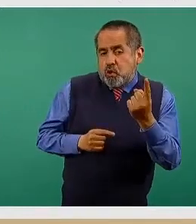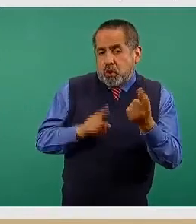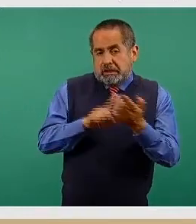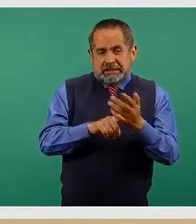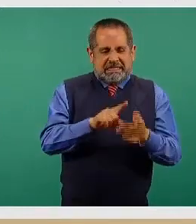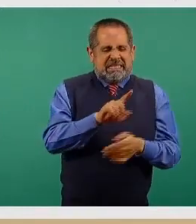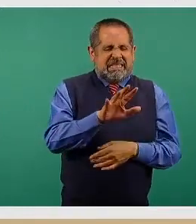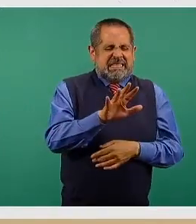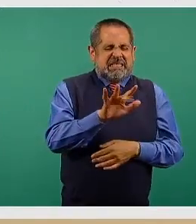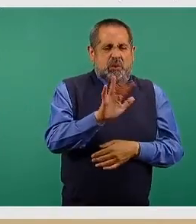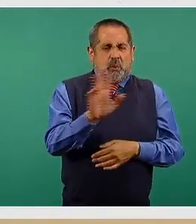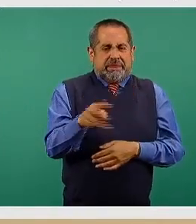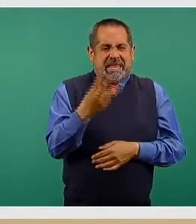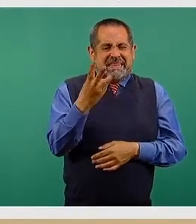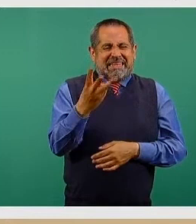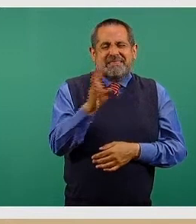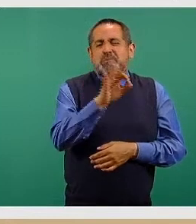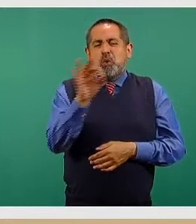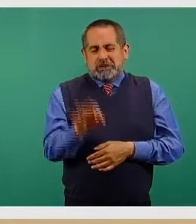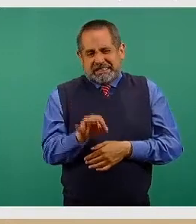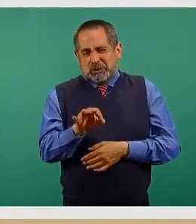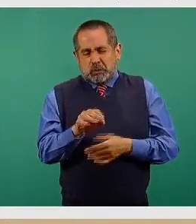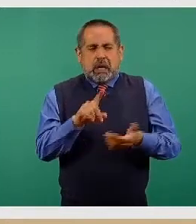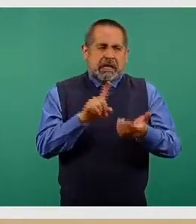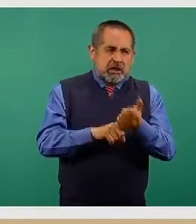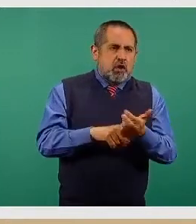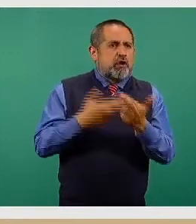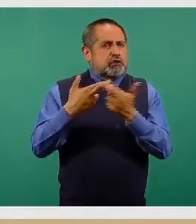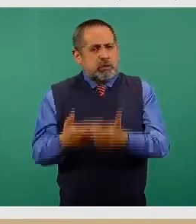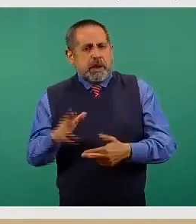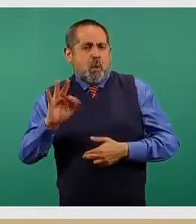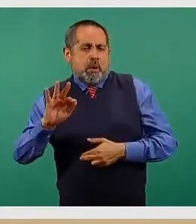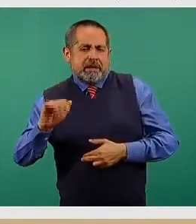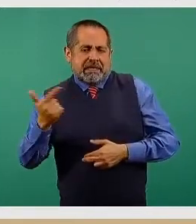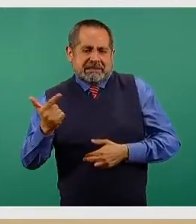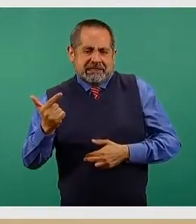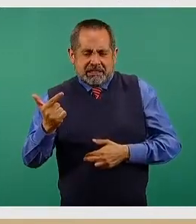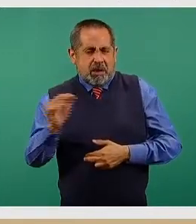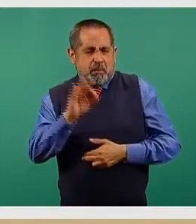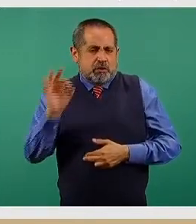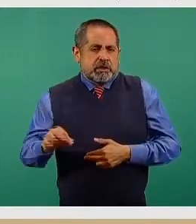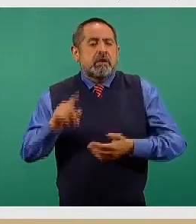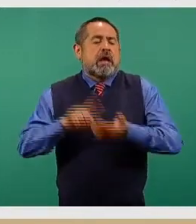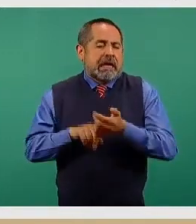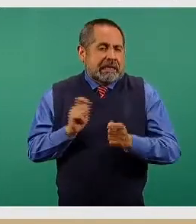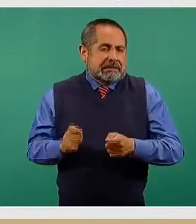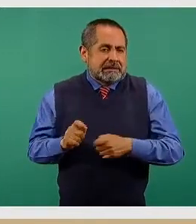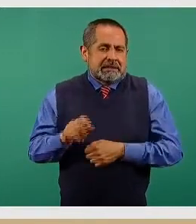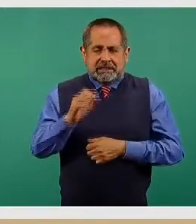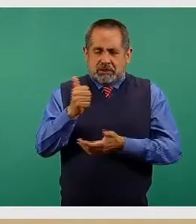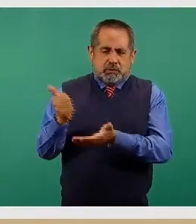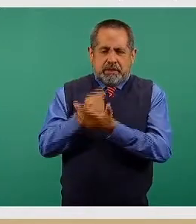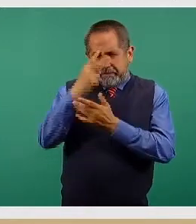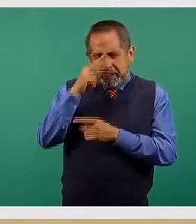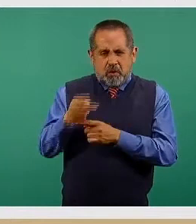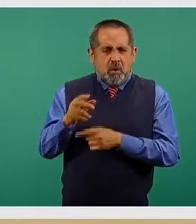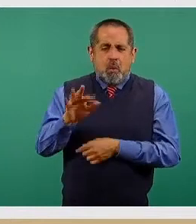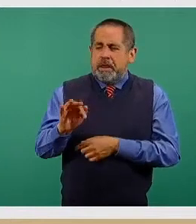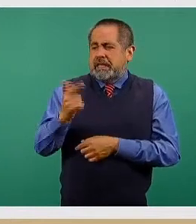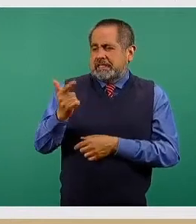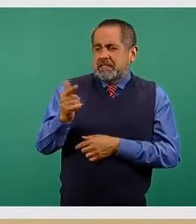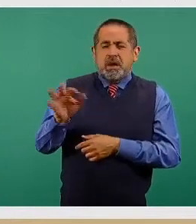el 50 y el 69% de ocupación y tiende a la disminución. Esta entidad federativa es la Ciudad de México, que